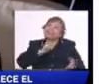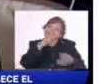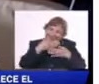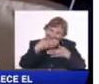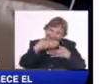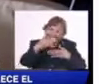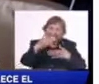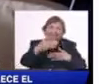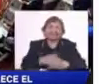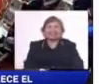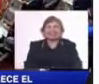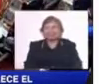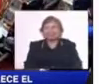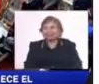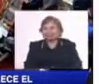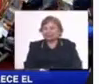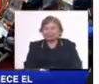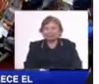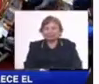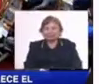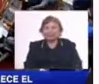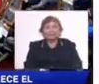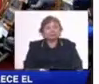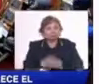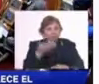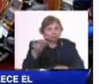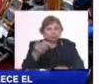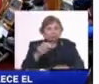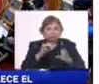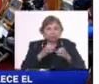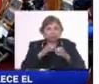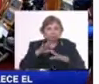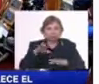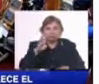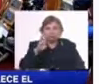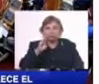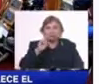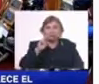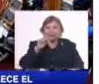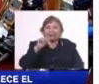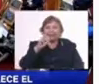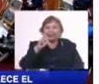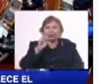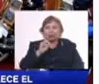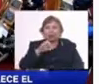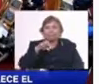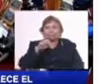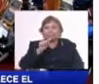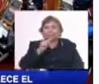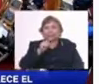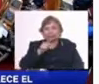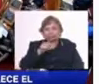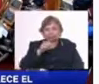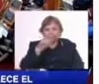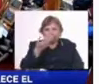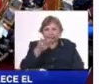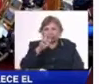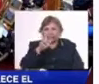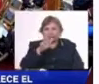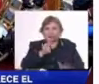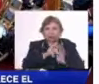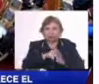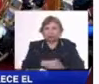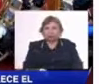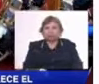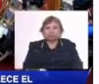adelante. Gracias, congresista. Tiene la palabra el congresista Bernardo Paso. 3 minutos.